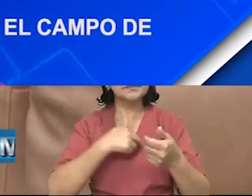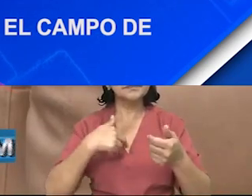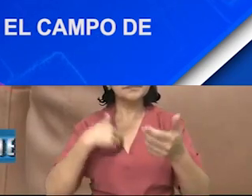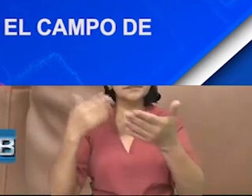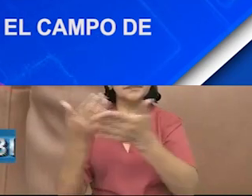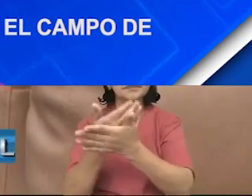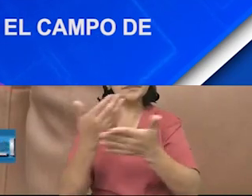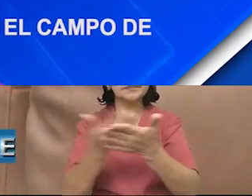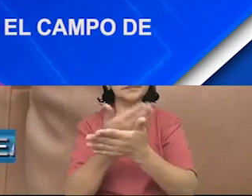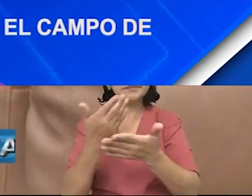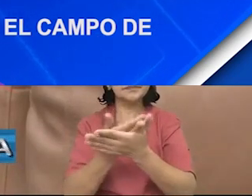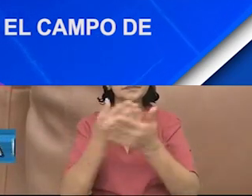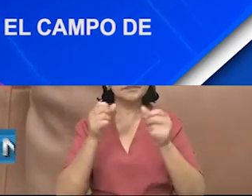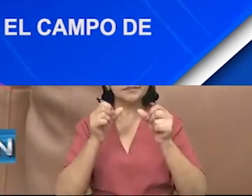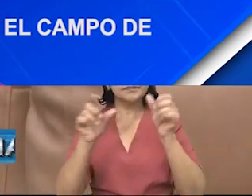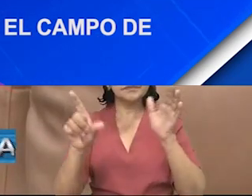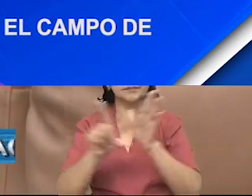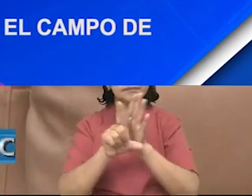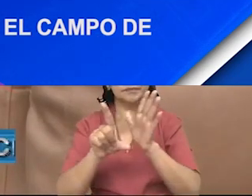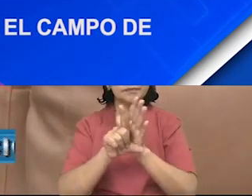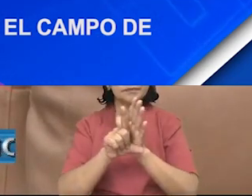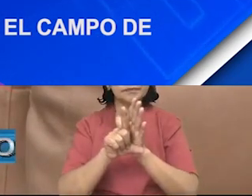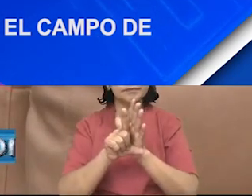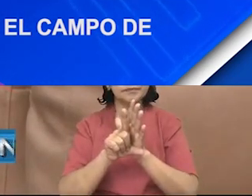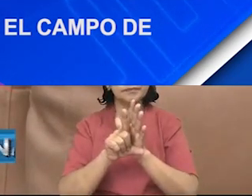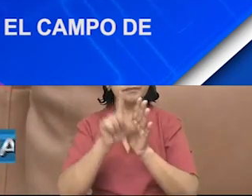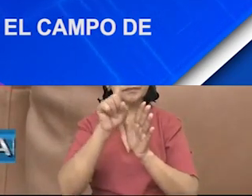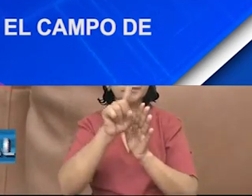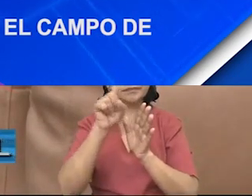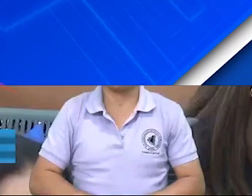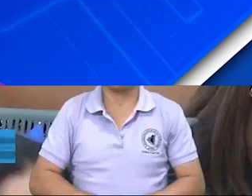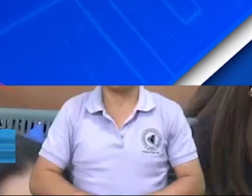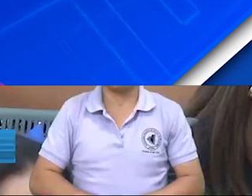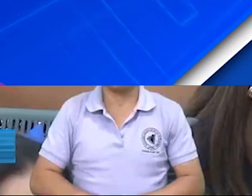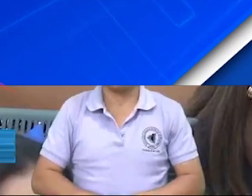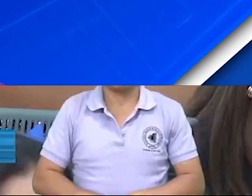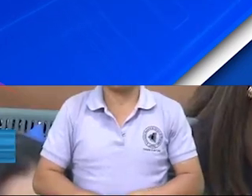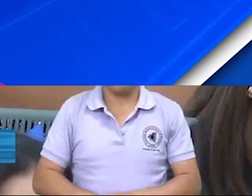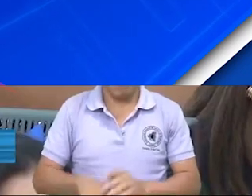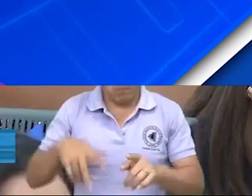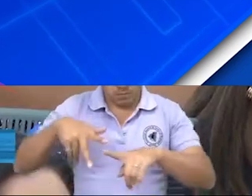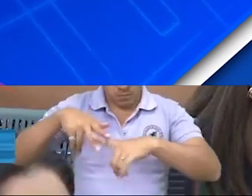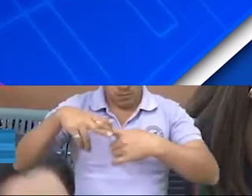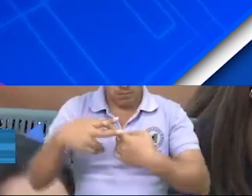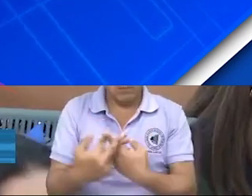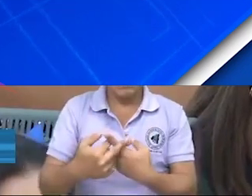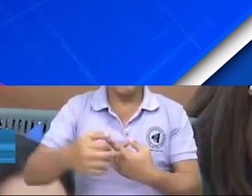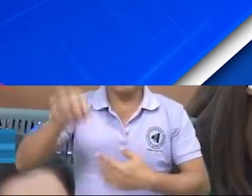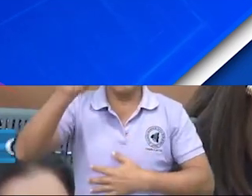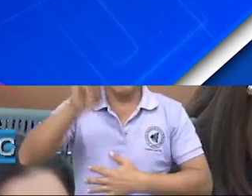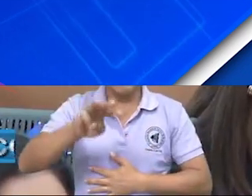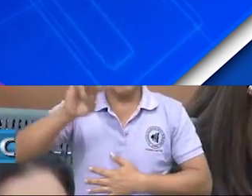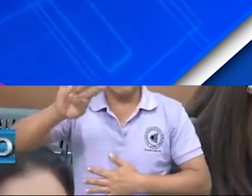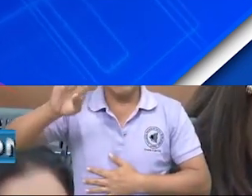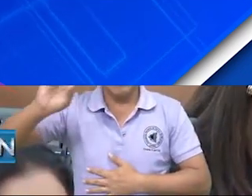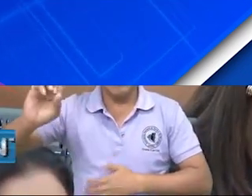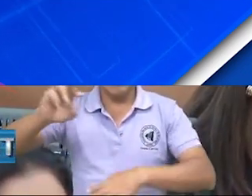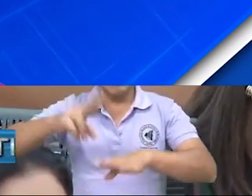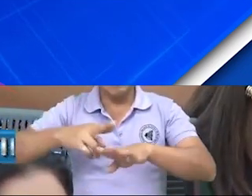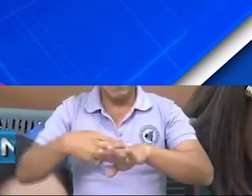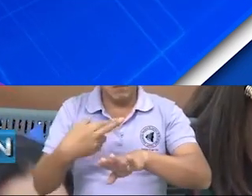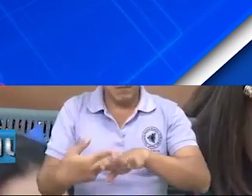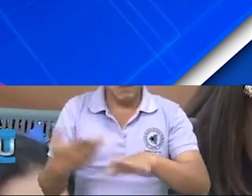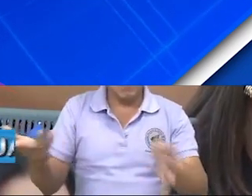nuevos criterios de vigencia de la ley 1112. Ha iniciado con 340